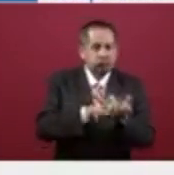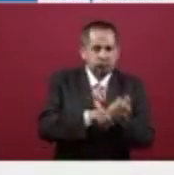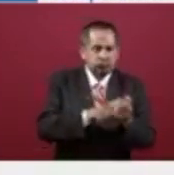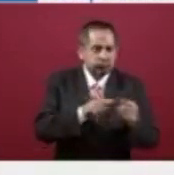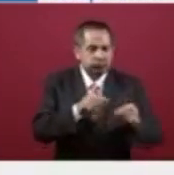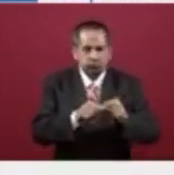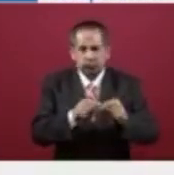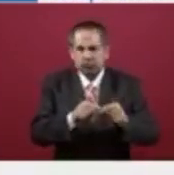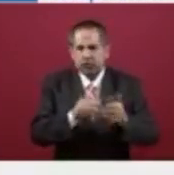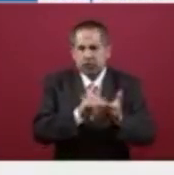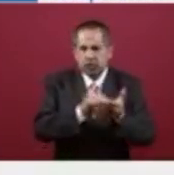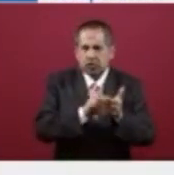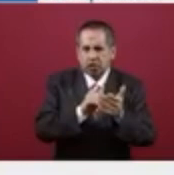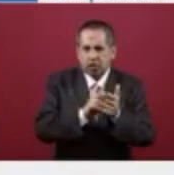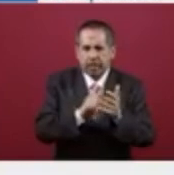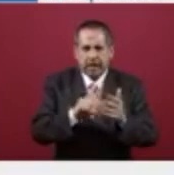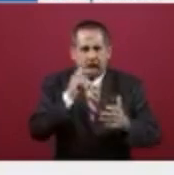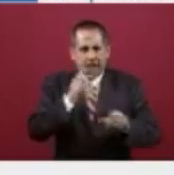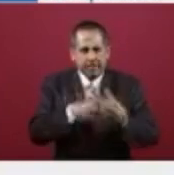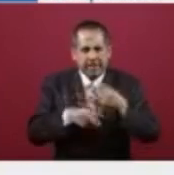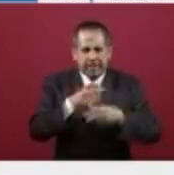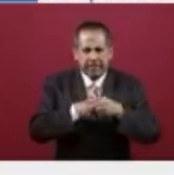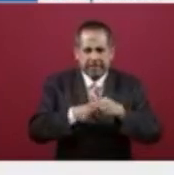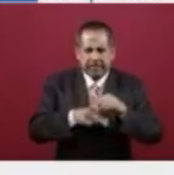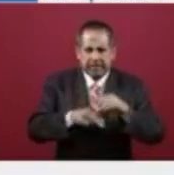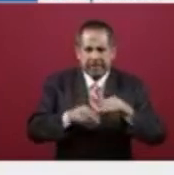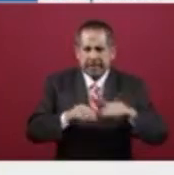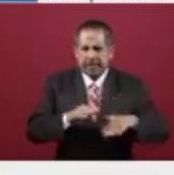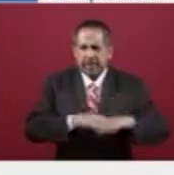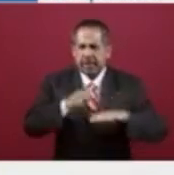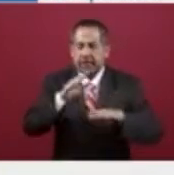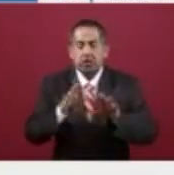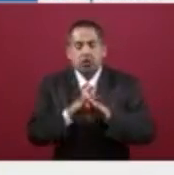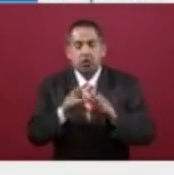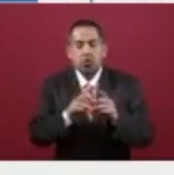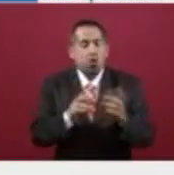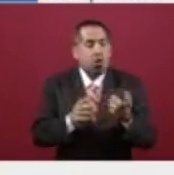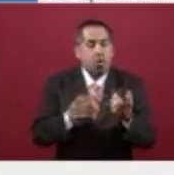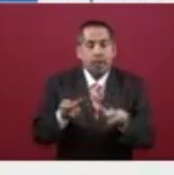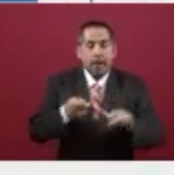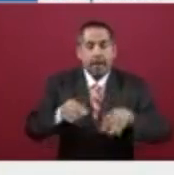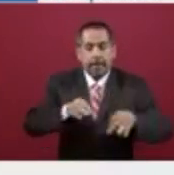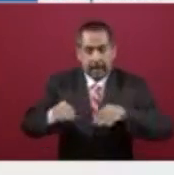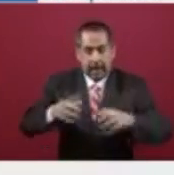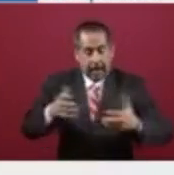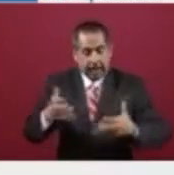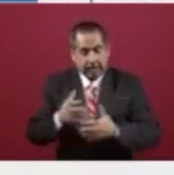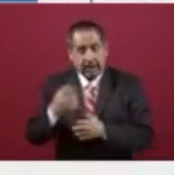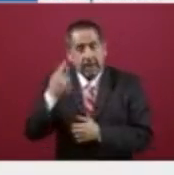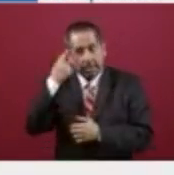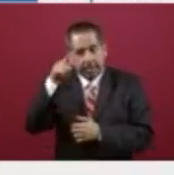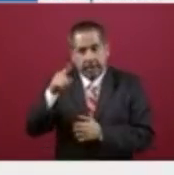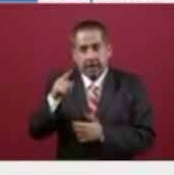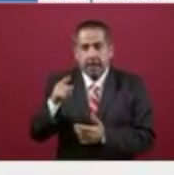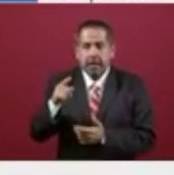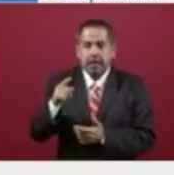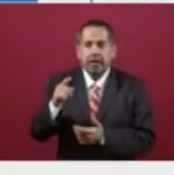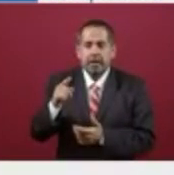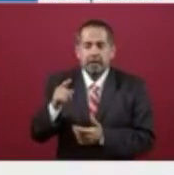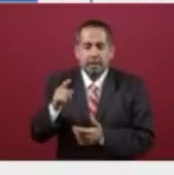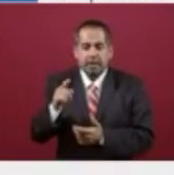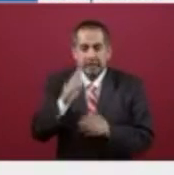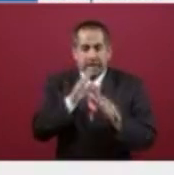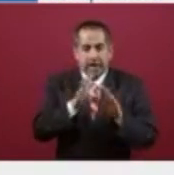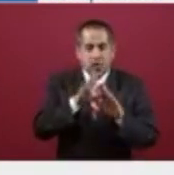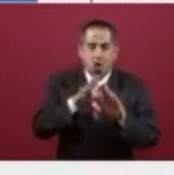van a seguir declinando. Bueno, y estas son las actividades que se van a llevar a cabo para